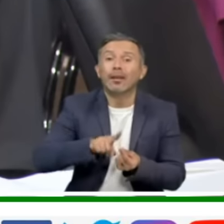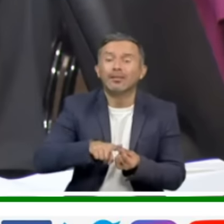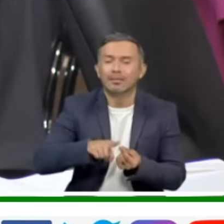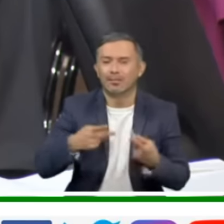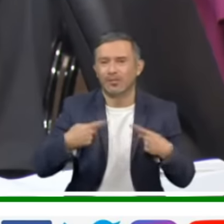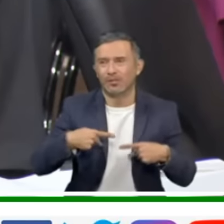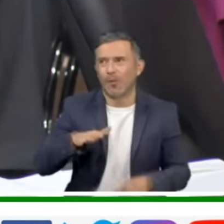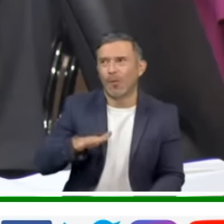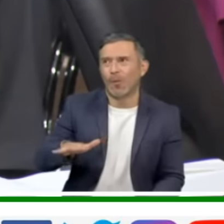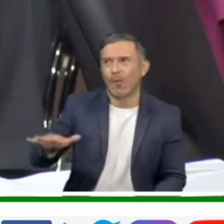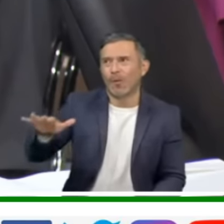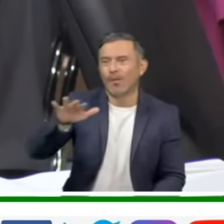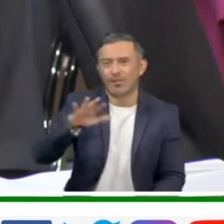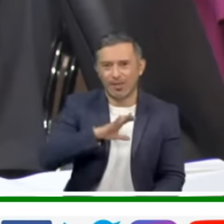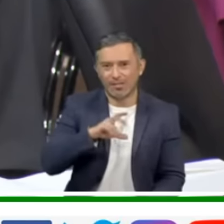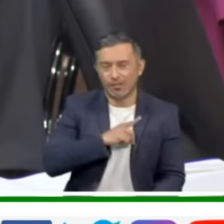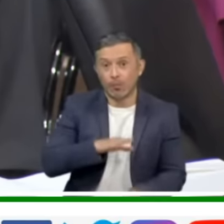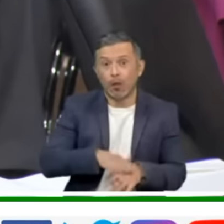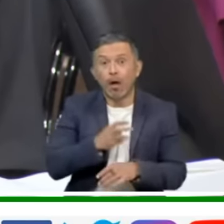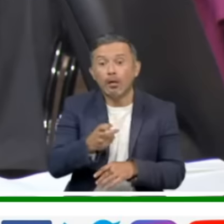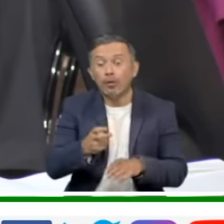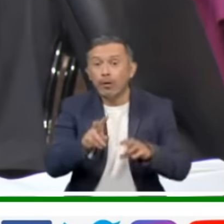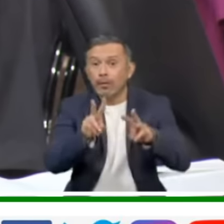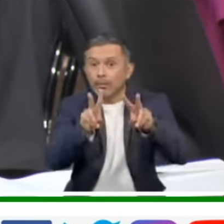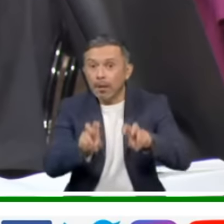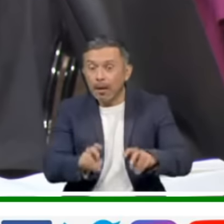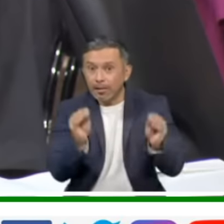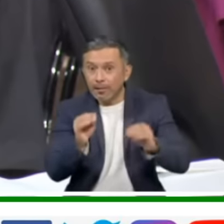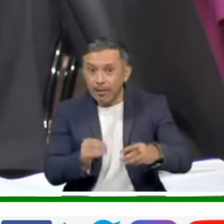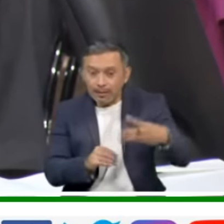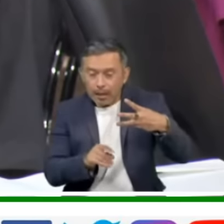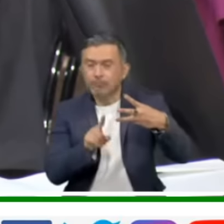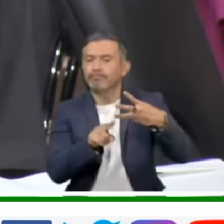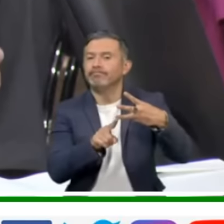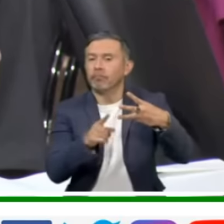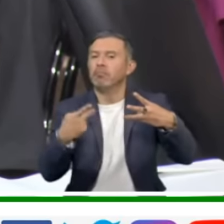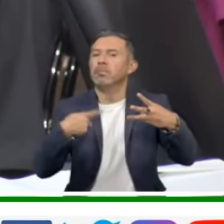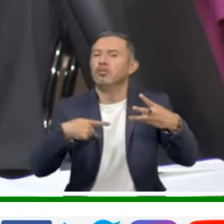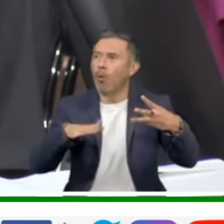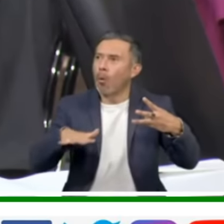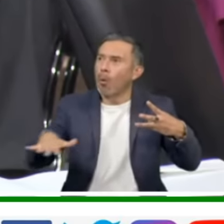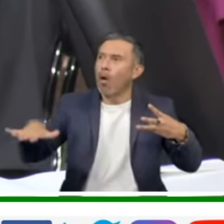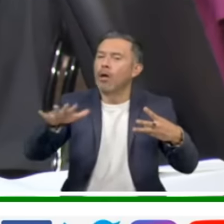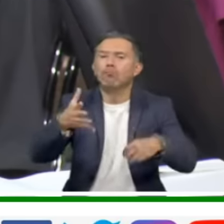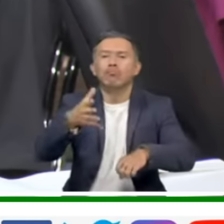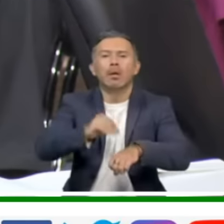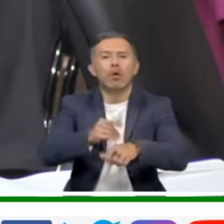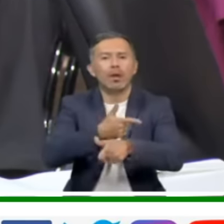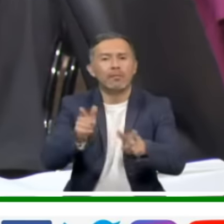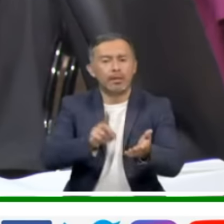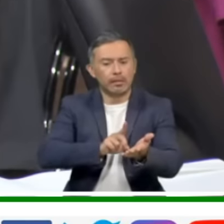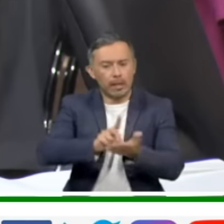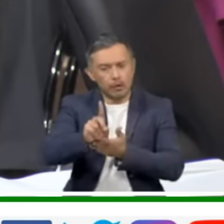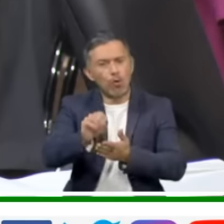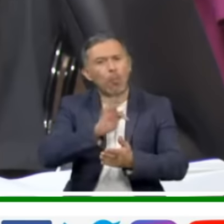modalidad en uno de los tres debates de que ciudadanos puedan participar en la elaboración de las preguntas y de